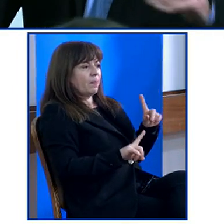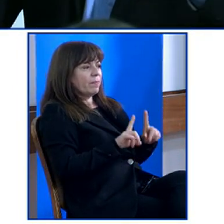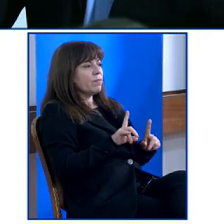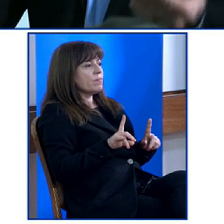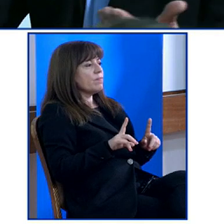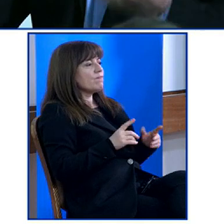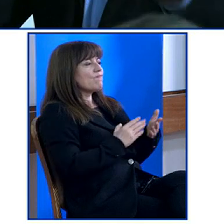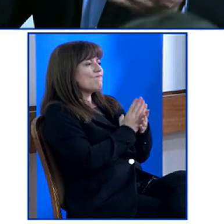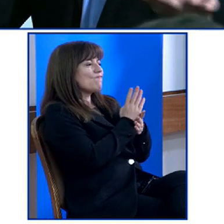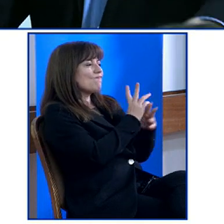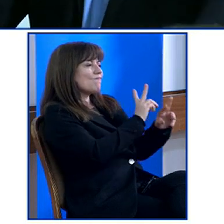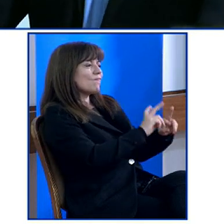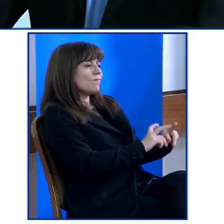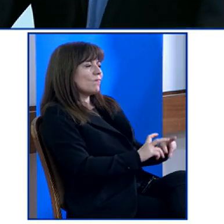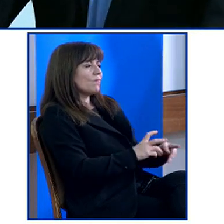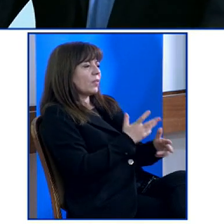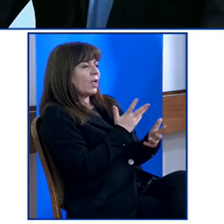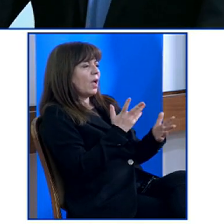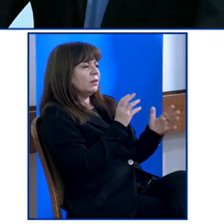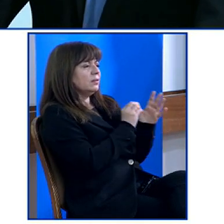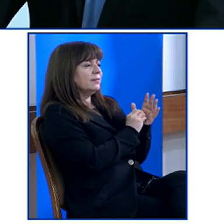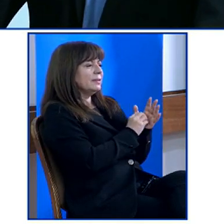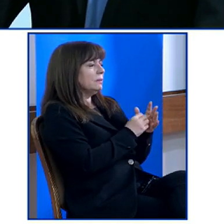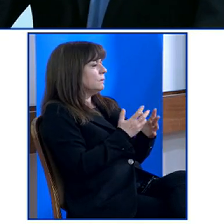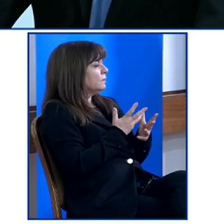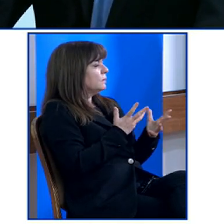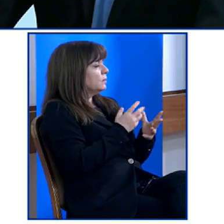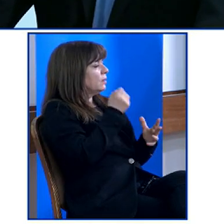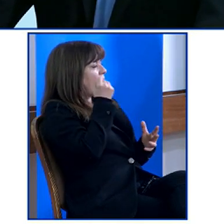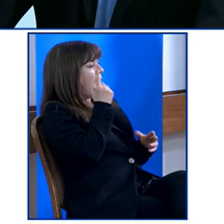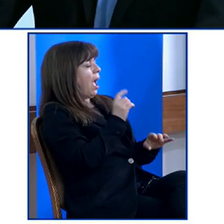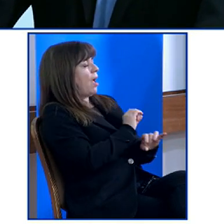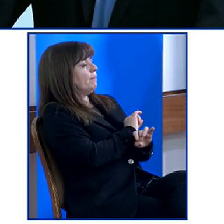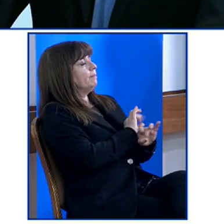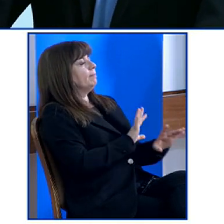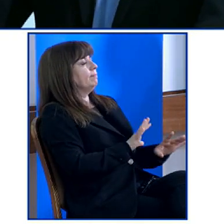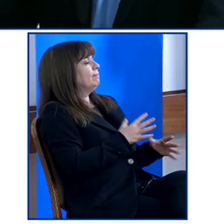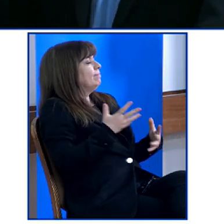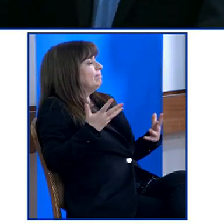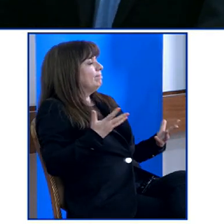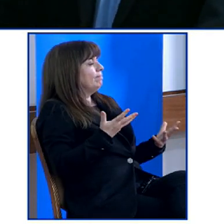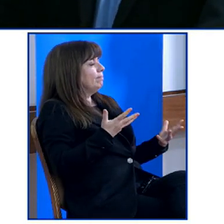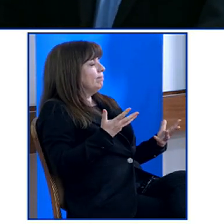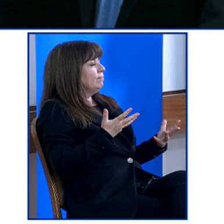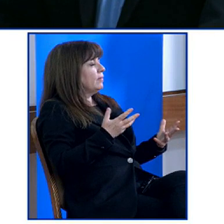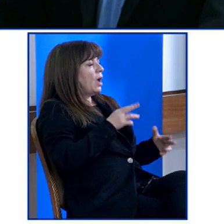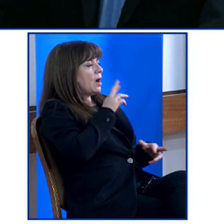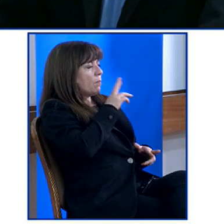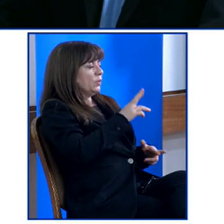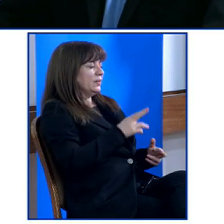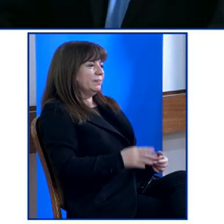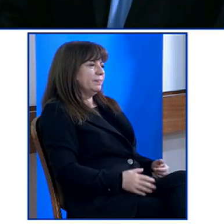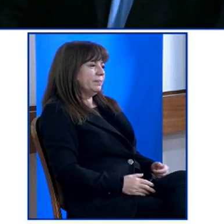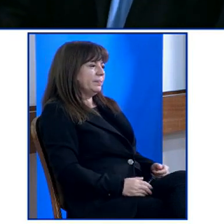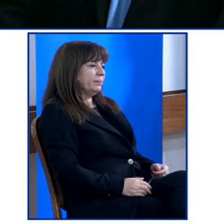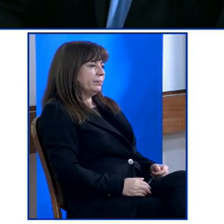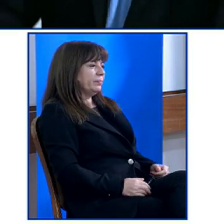a explorar más para entender ese resultado.